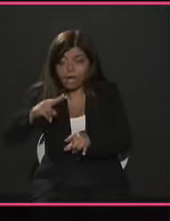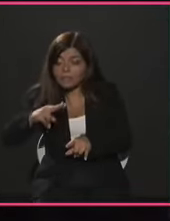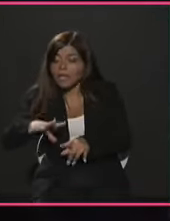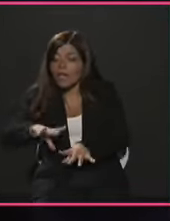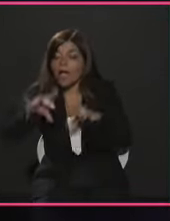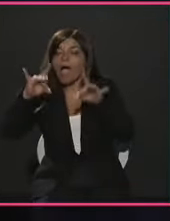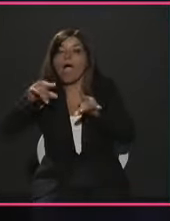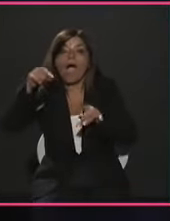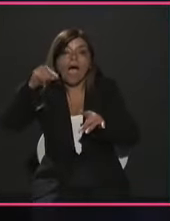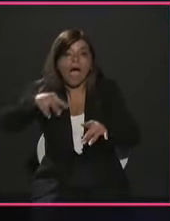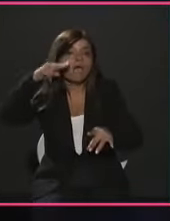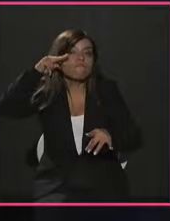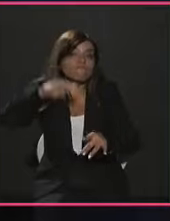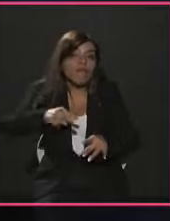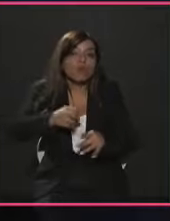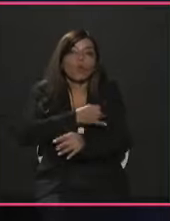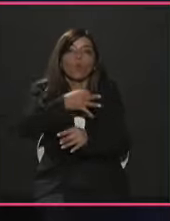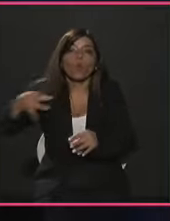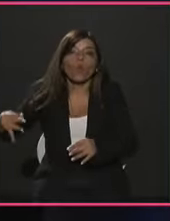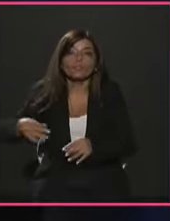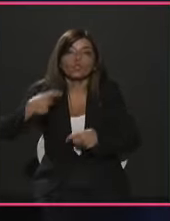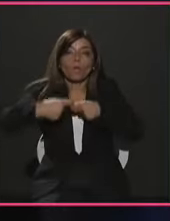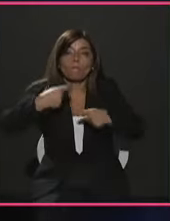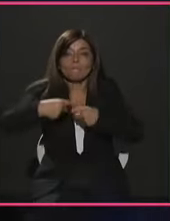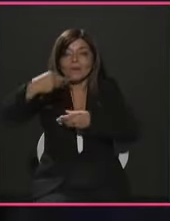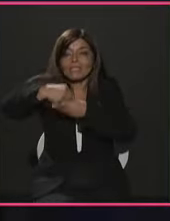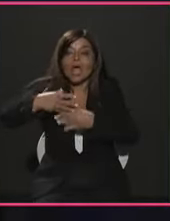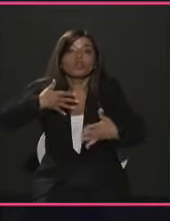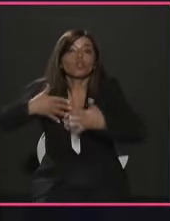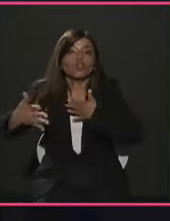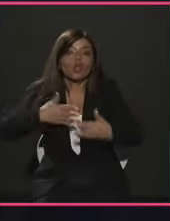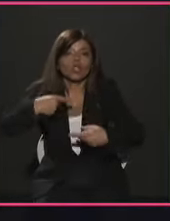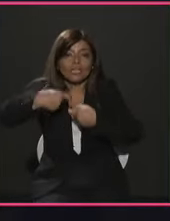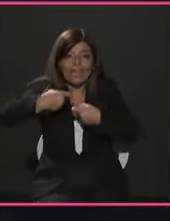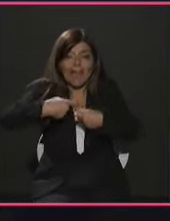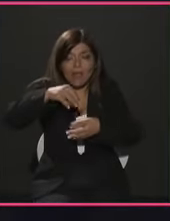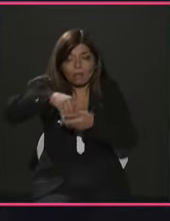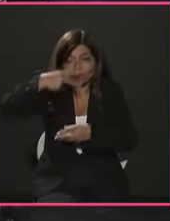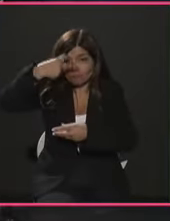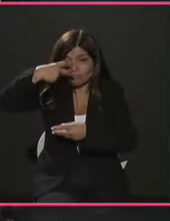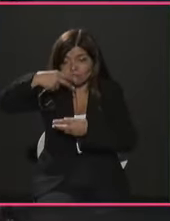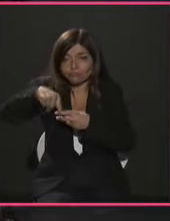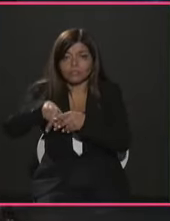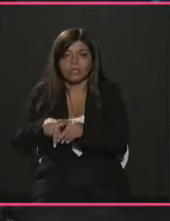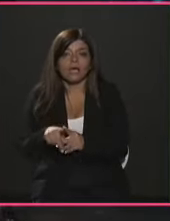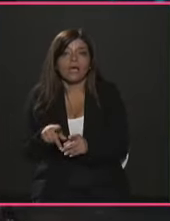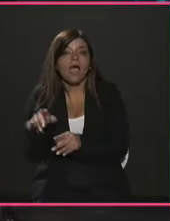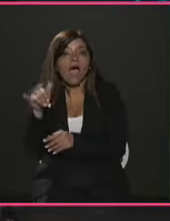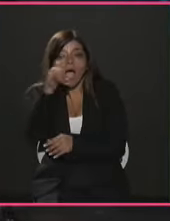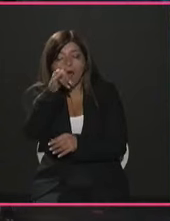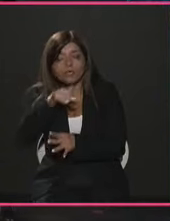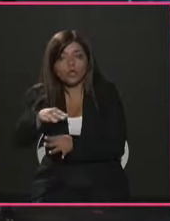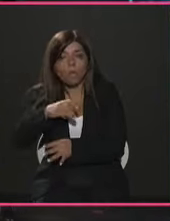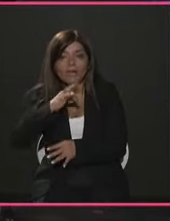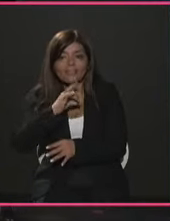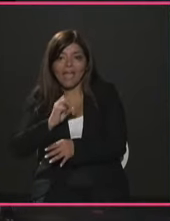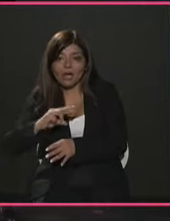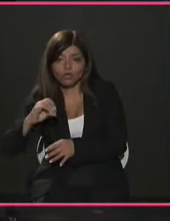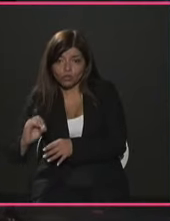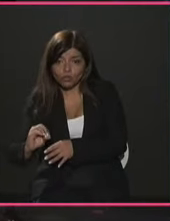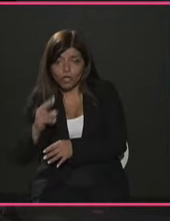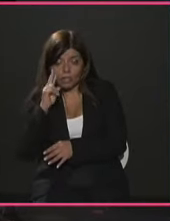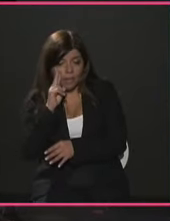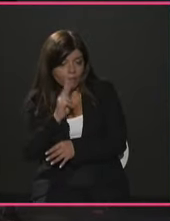para poder realmente ver cuánto metano estamos produciendo y dónde se está produciendo para poder tomar la acción requerida hemos estado viendo buenos resultados